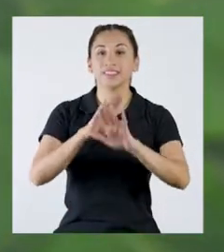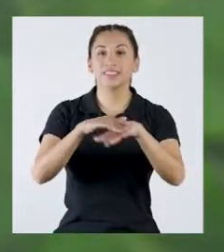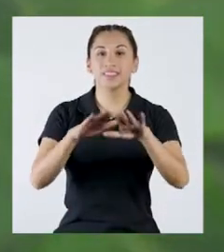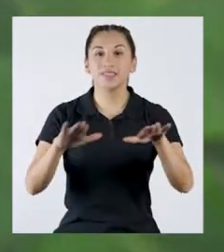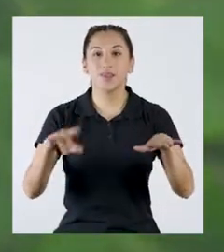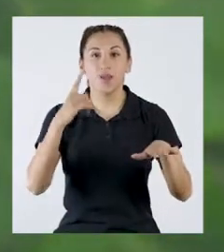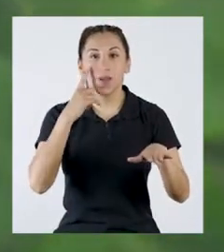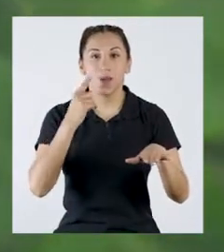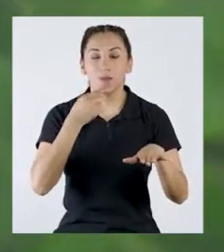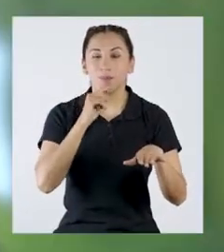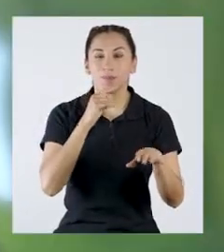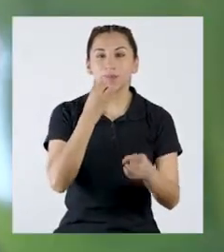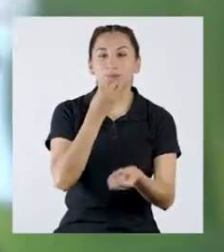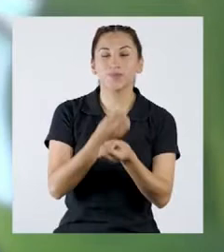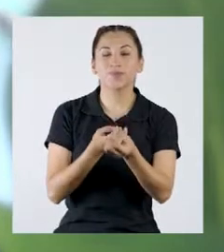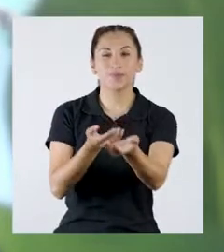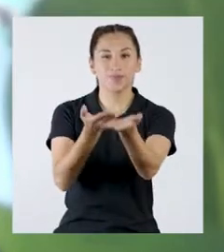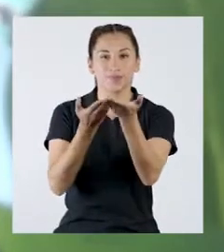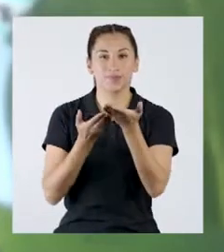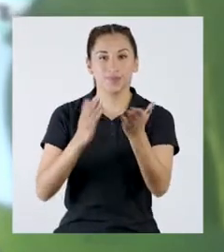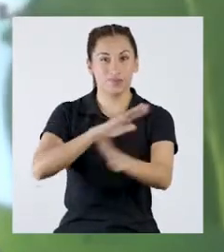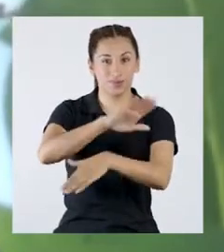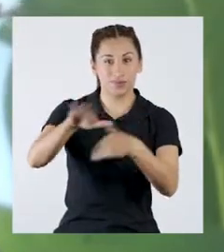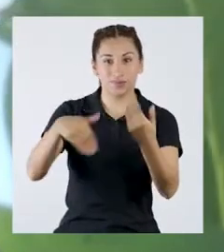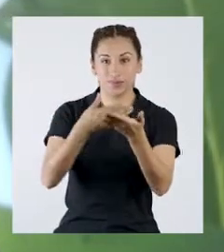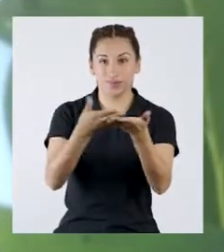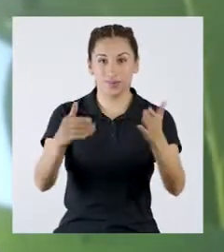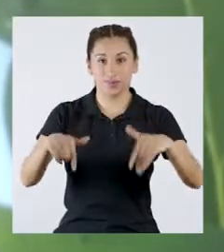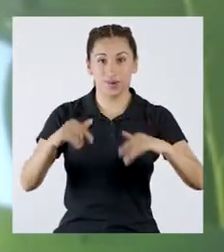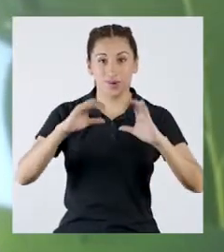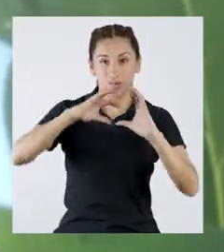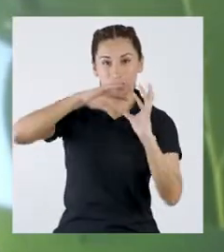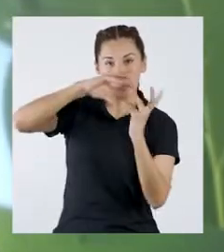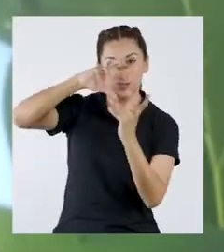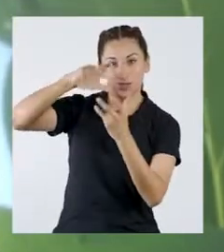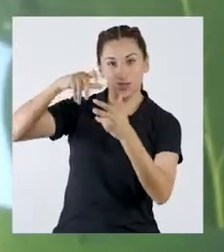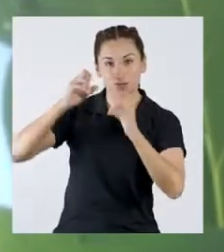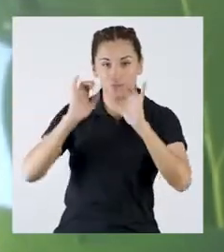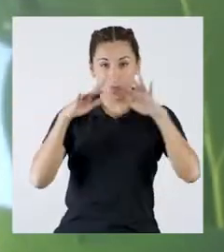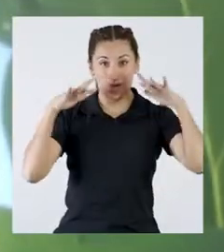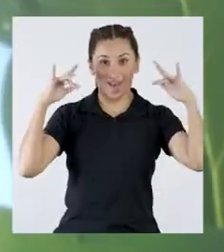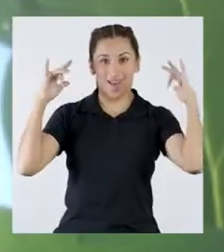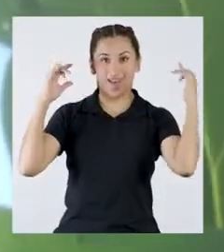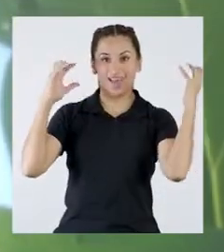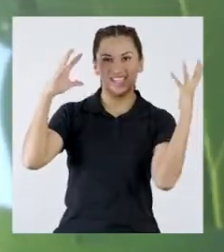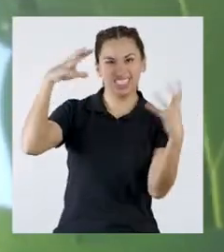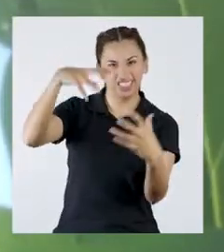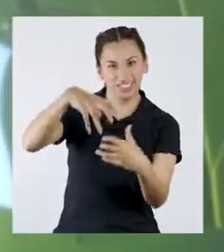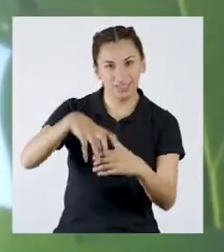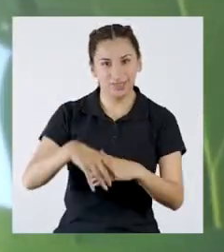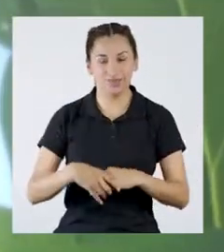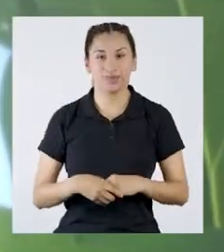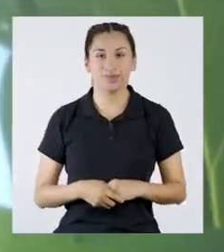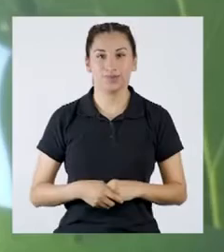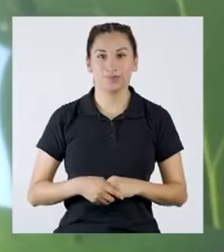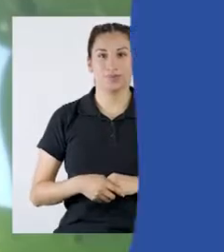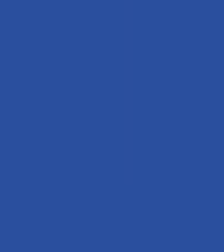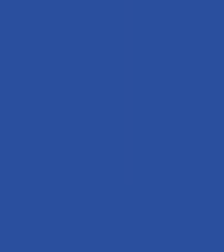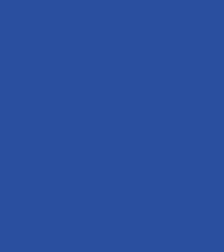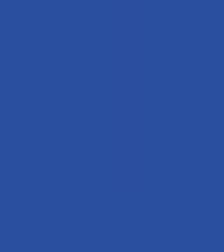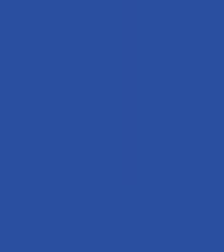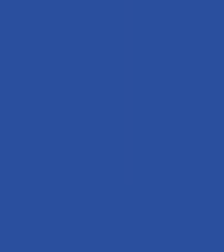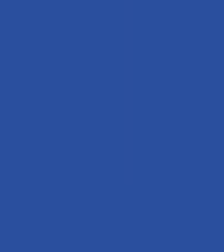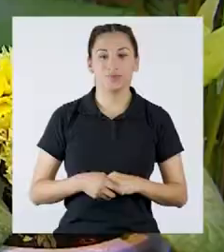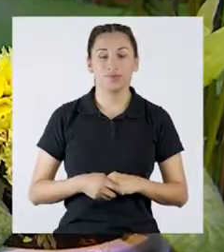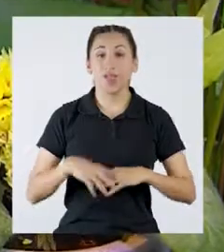Chicas y chicos, bienvenidas y bienvenidos a el mágico mundo de